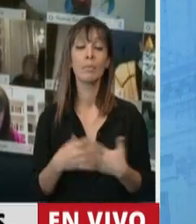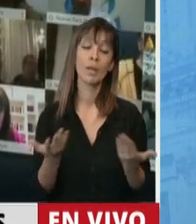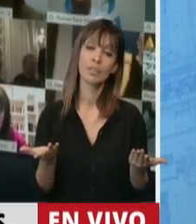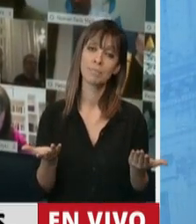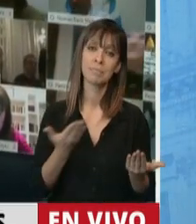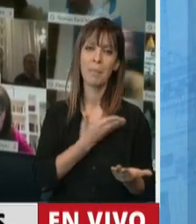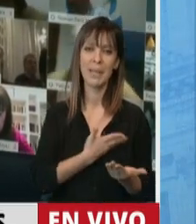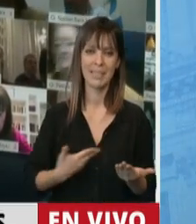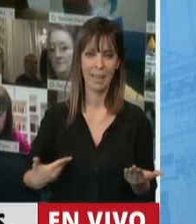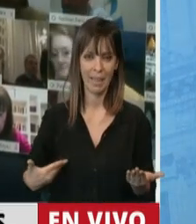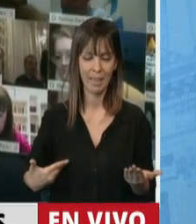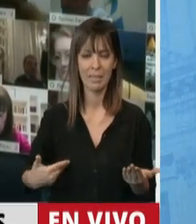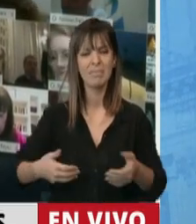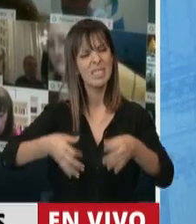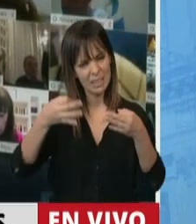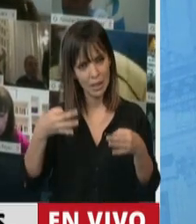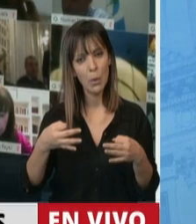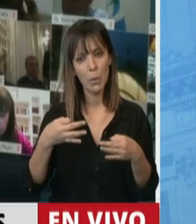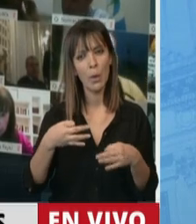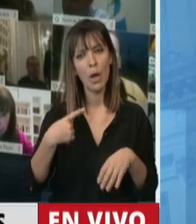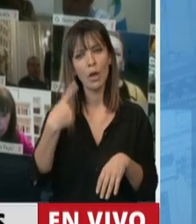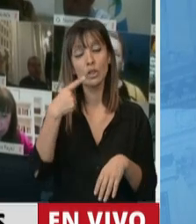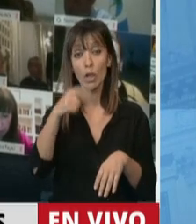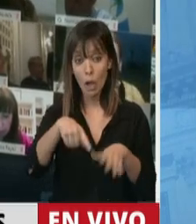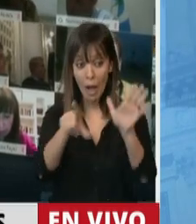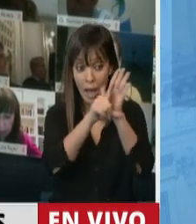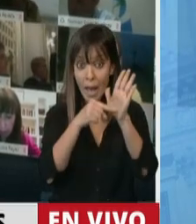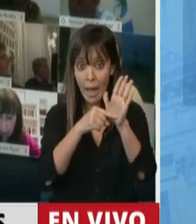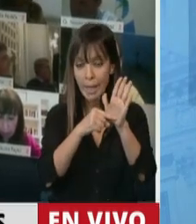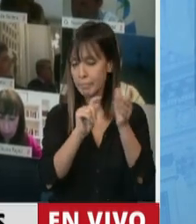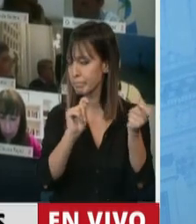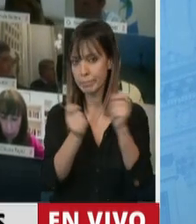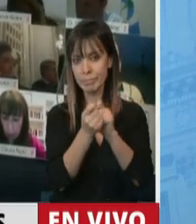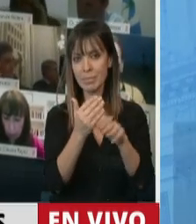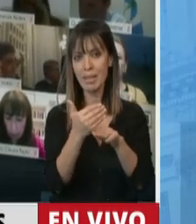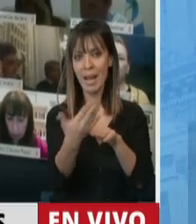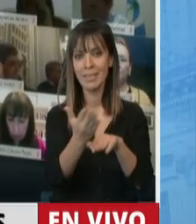presidente, seguramente vamos a marcar un antes y un después con esta ley